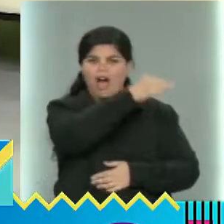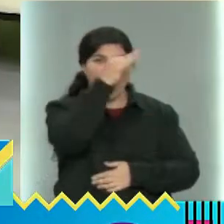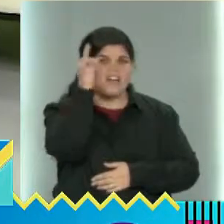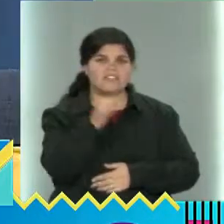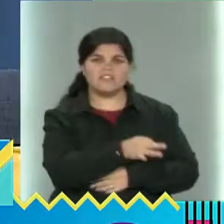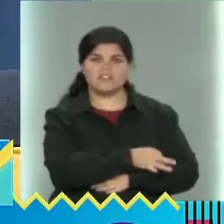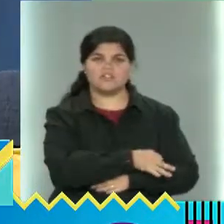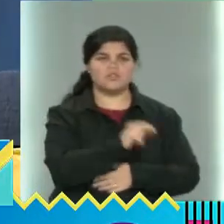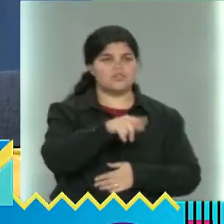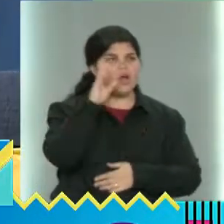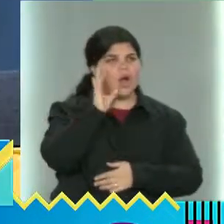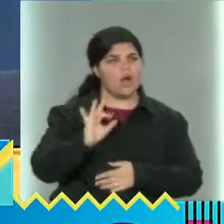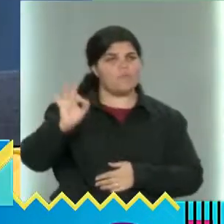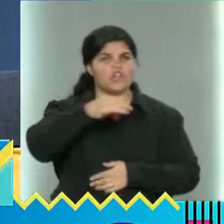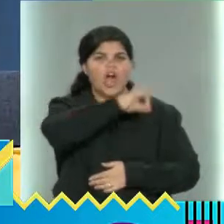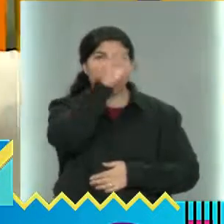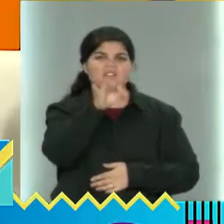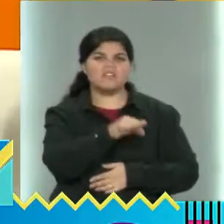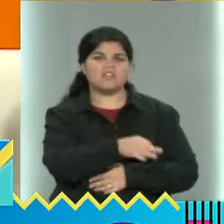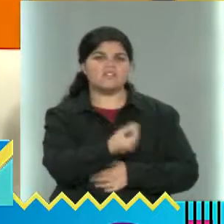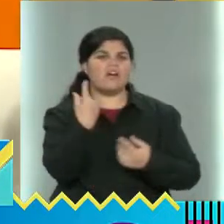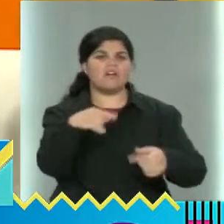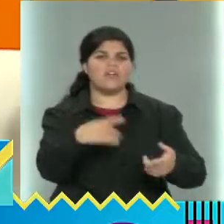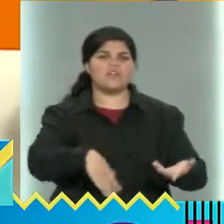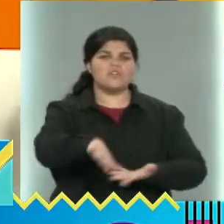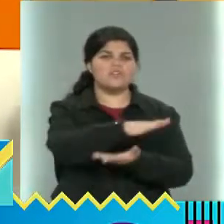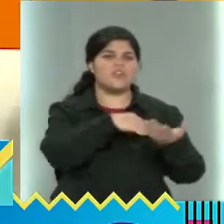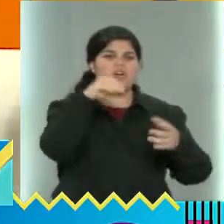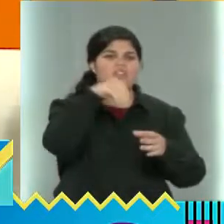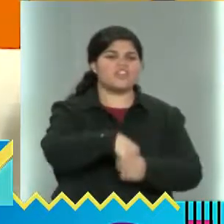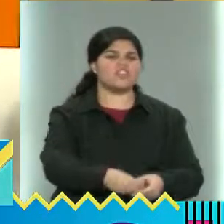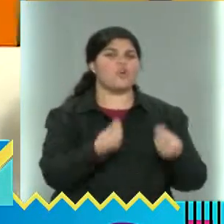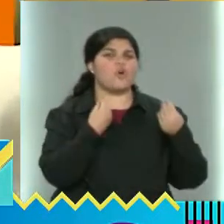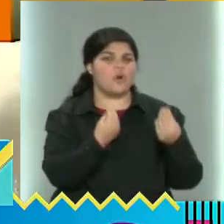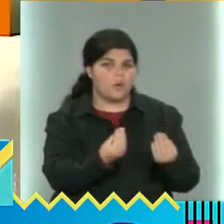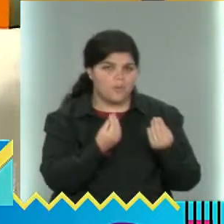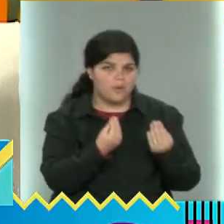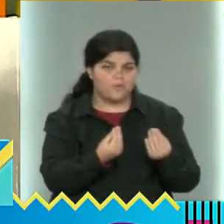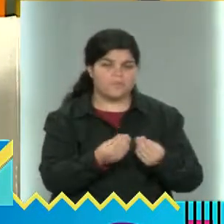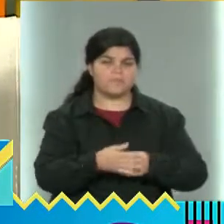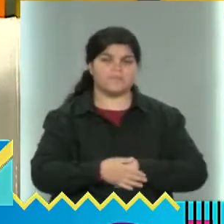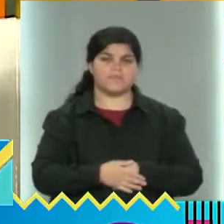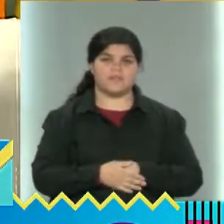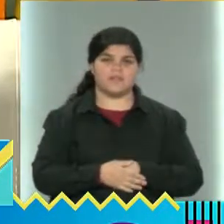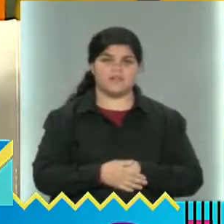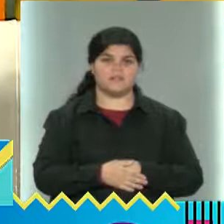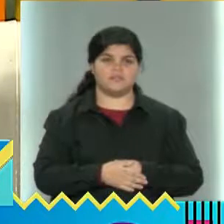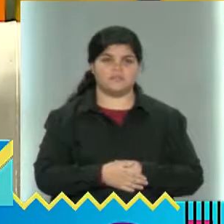misión del artista. ¿Y qué es el artista en la sociedad? Y tiene